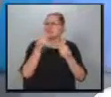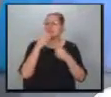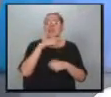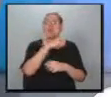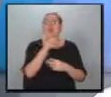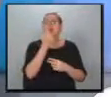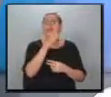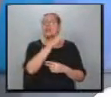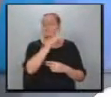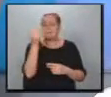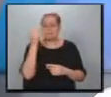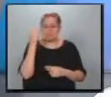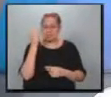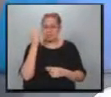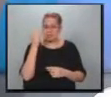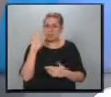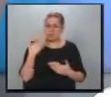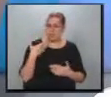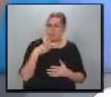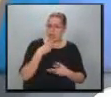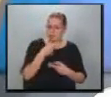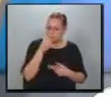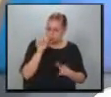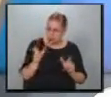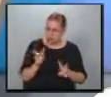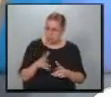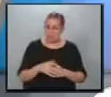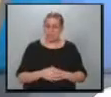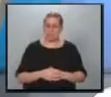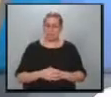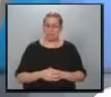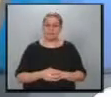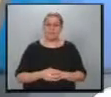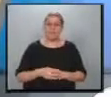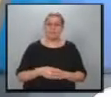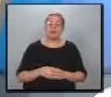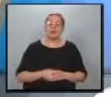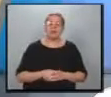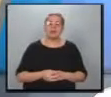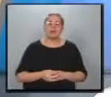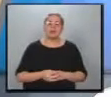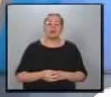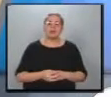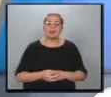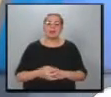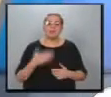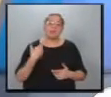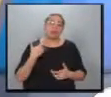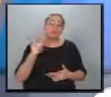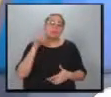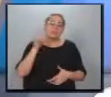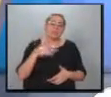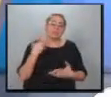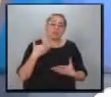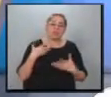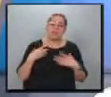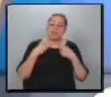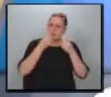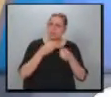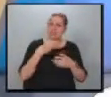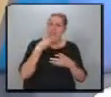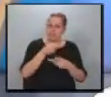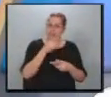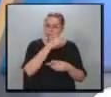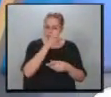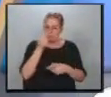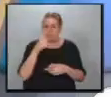repente son accesibles para la mayoría, ¿no? O para aquel que hace un esfuerzo. Casi